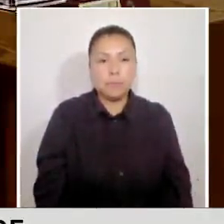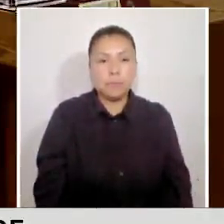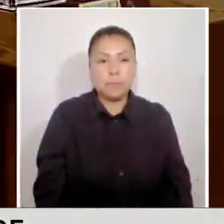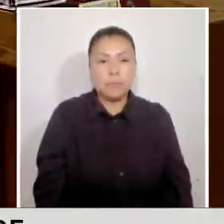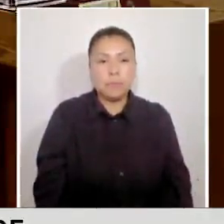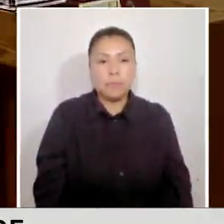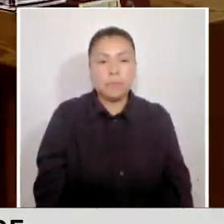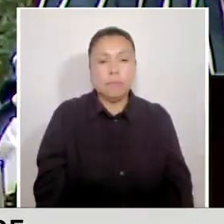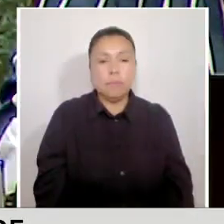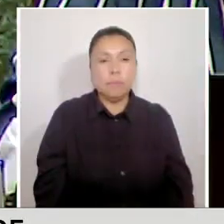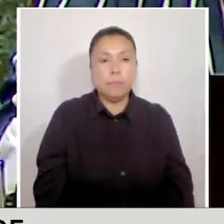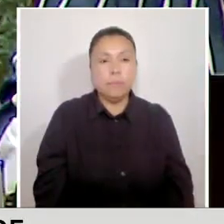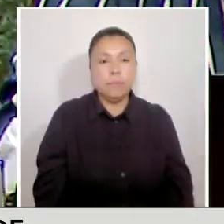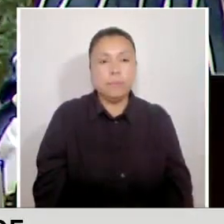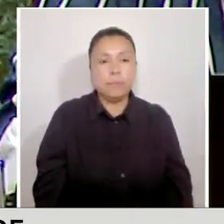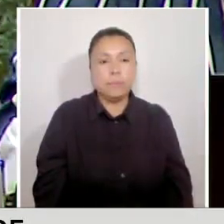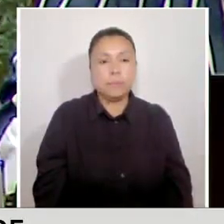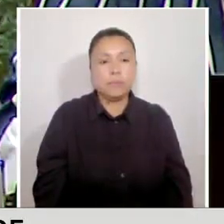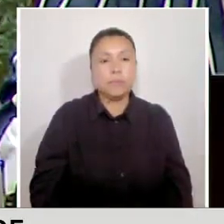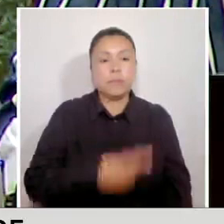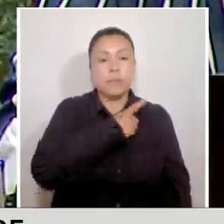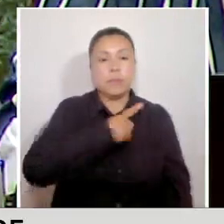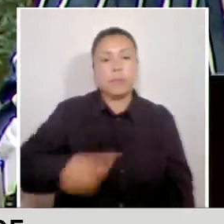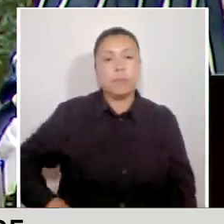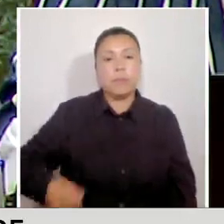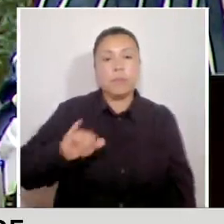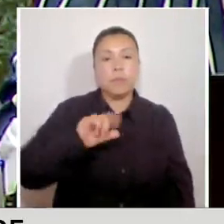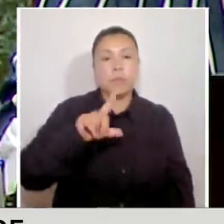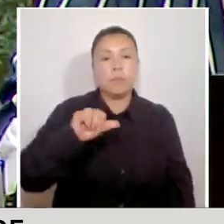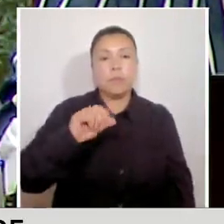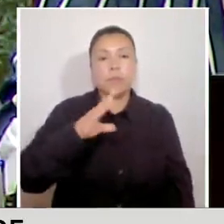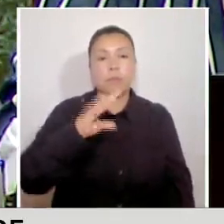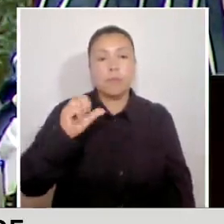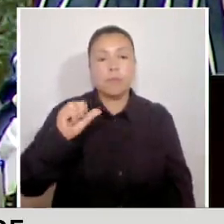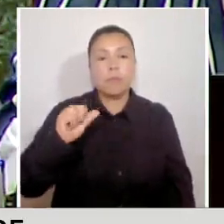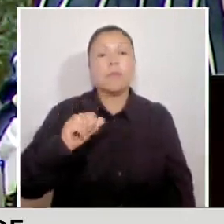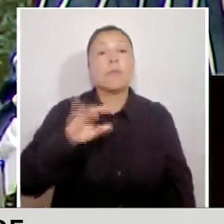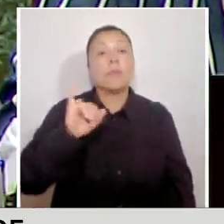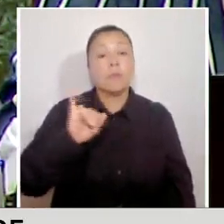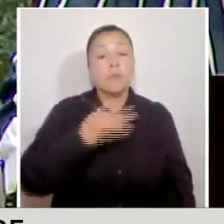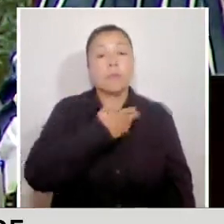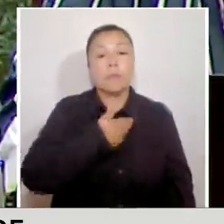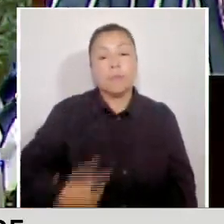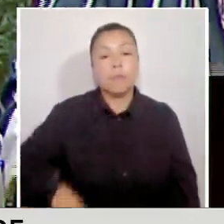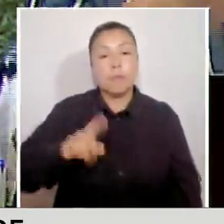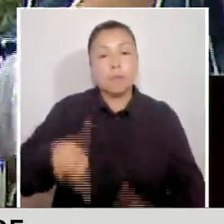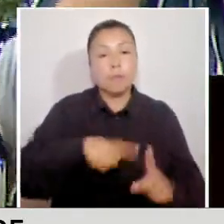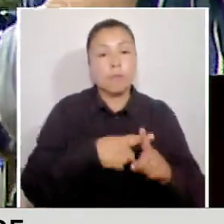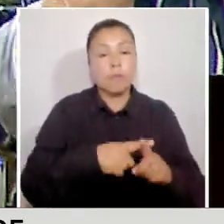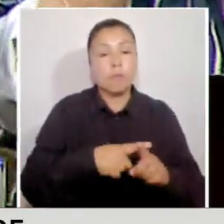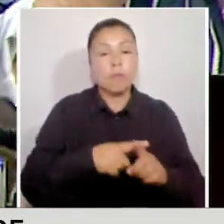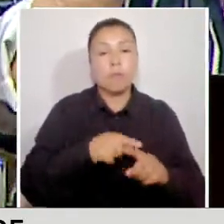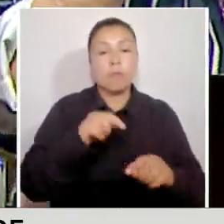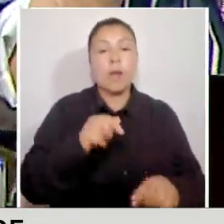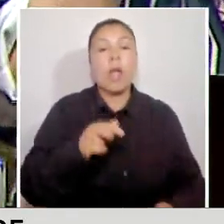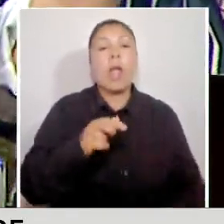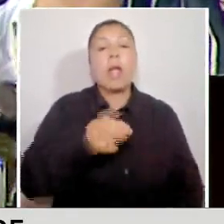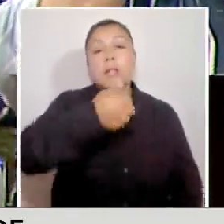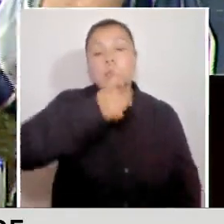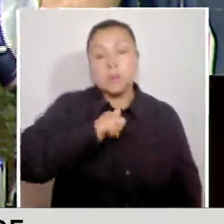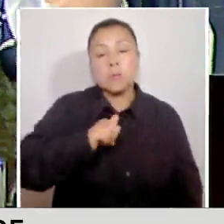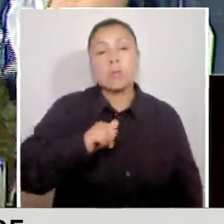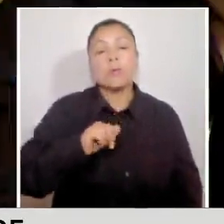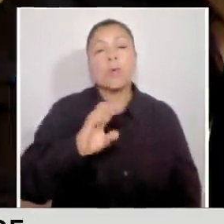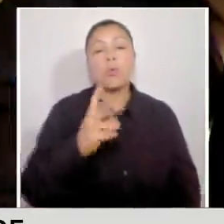gracias diputado IL vaca sí presidente además de sumarme a la reserva de constitucionalidad del numeral 24 también